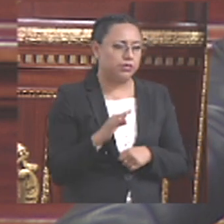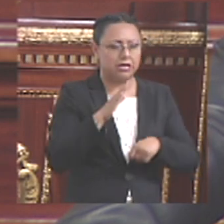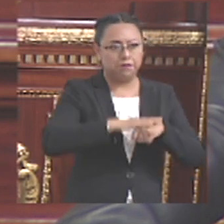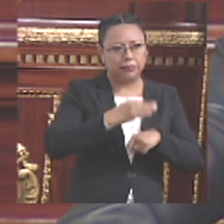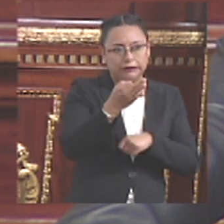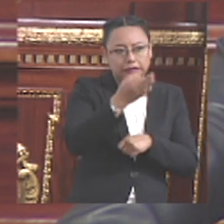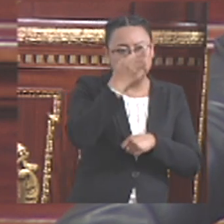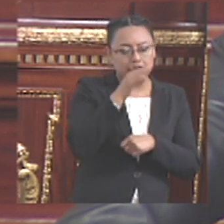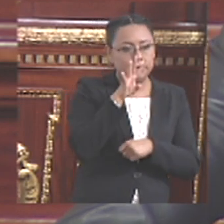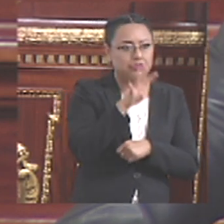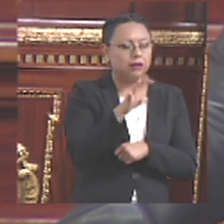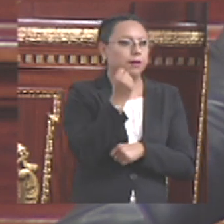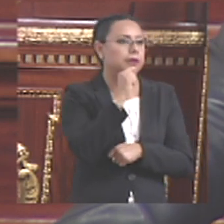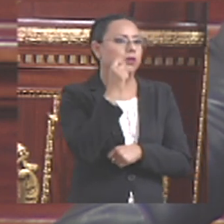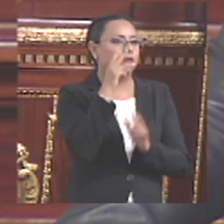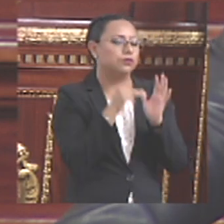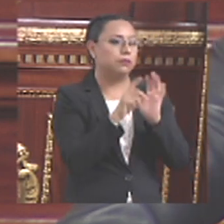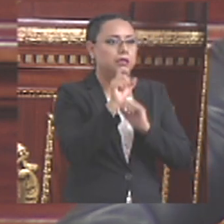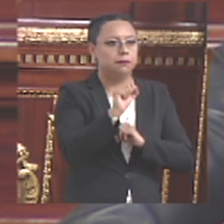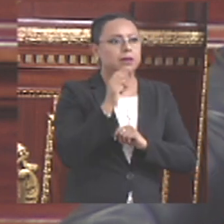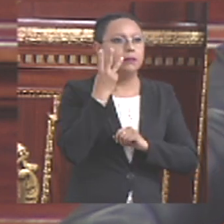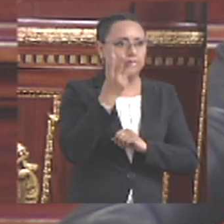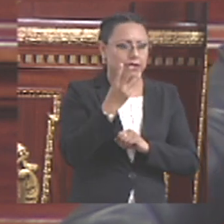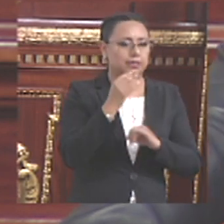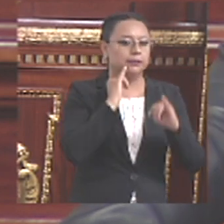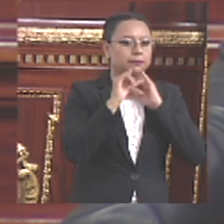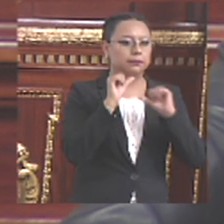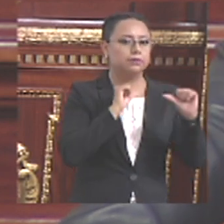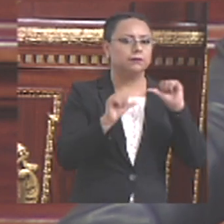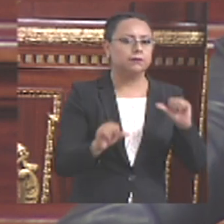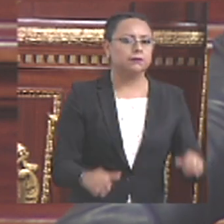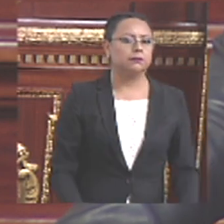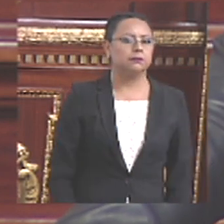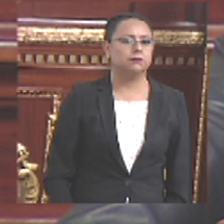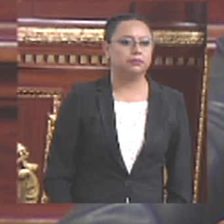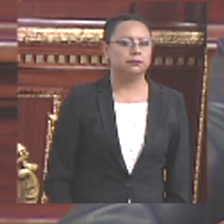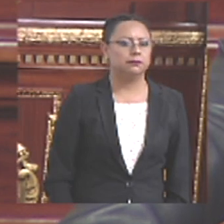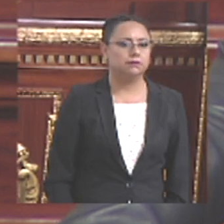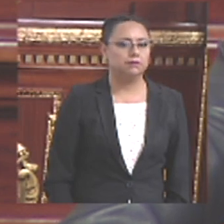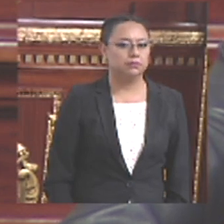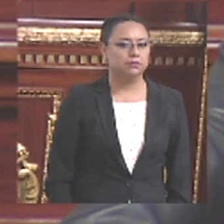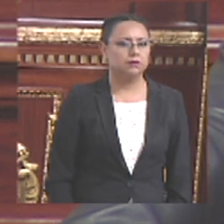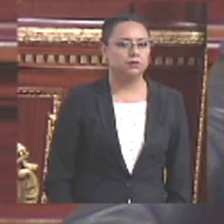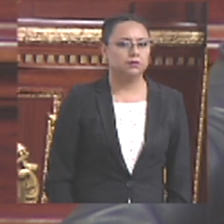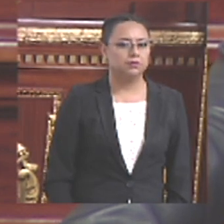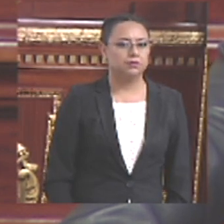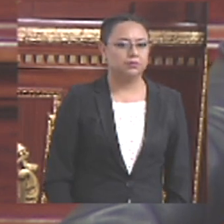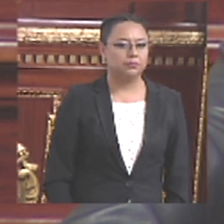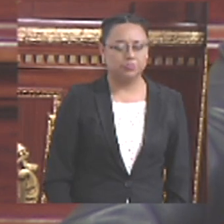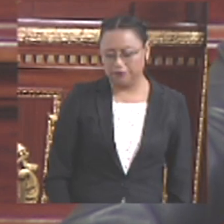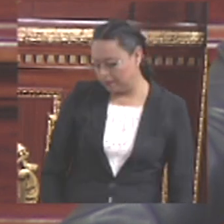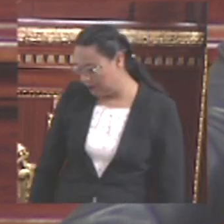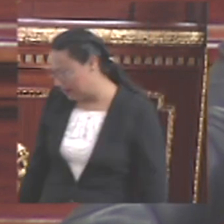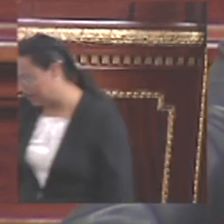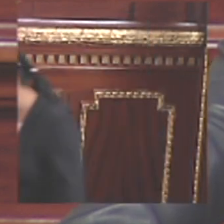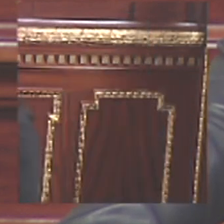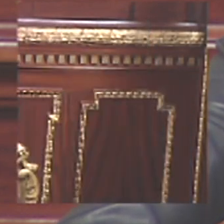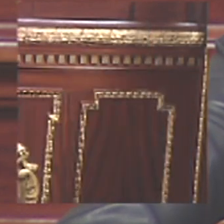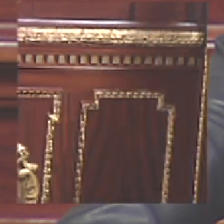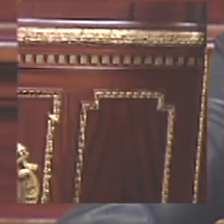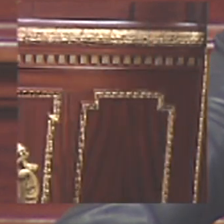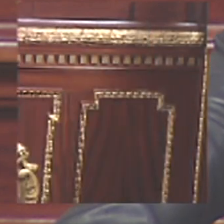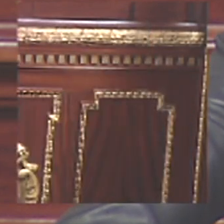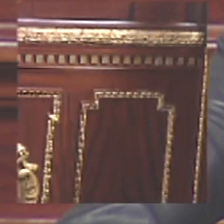fue el 19 de septiembre del 2023. Un día en el que no pudimos llevar a cabo esta sesión solemne, pues aquí se